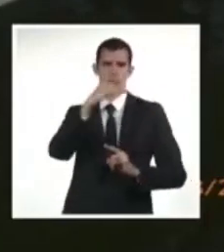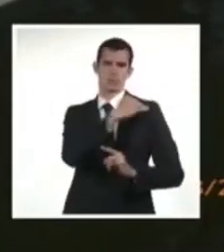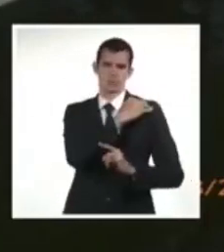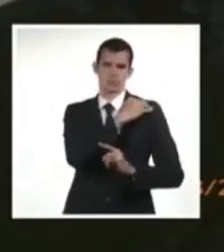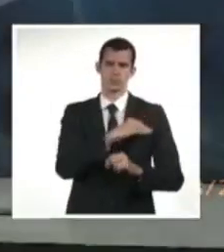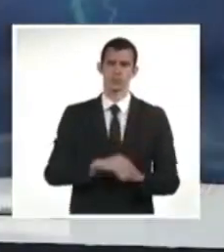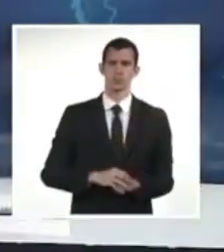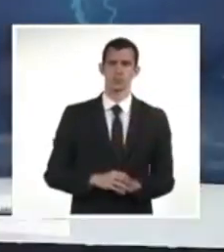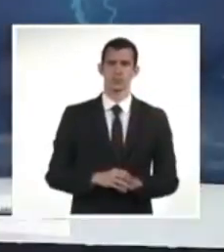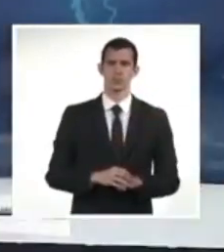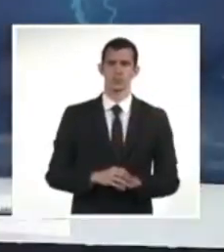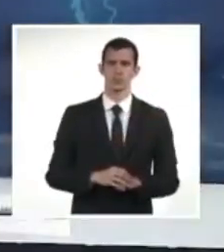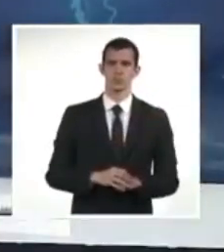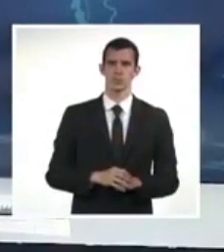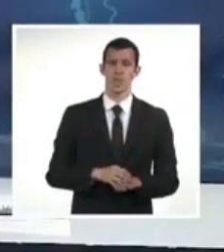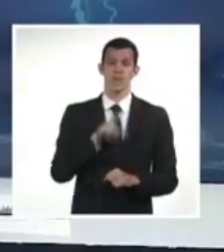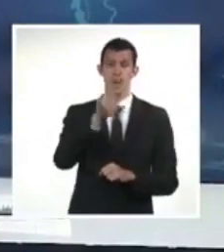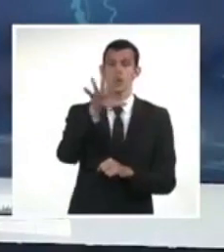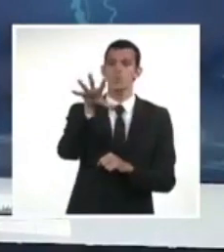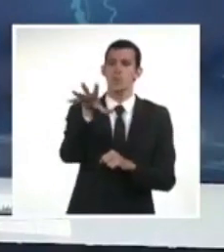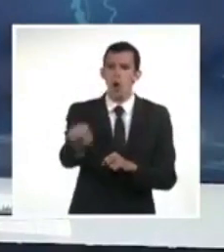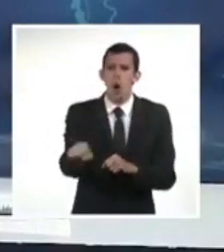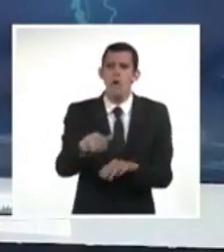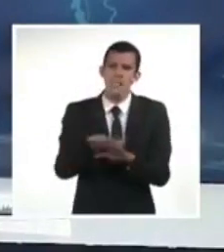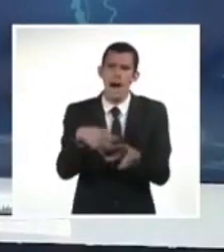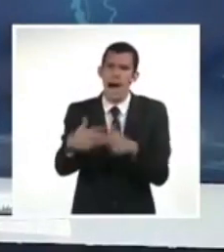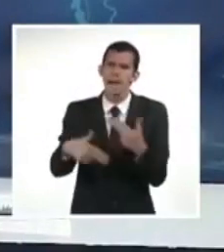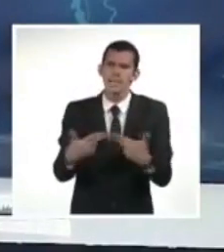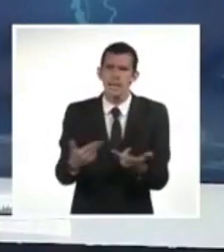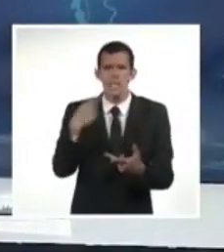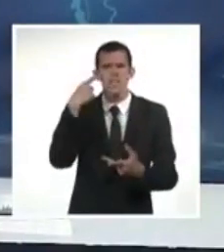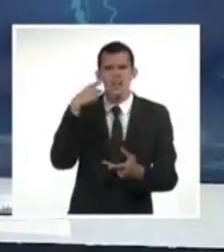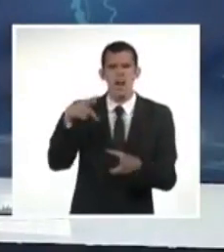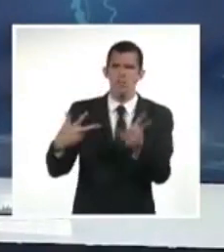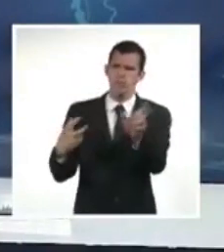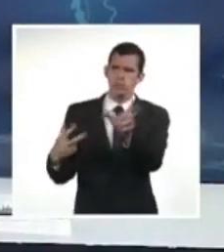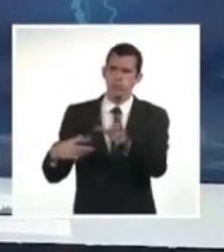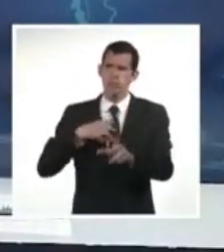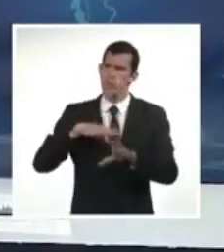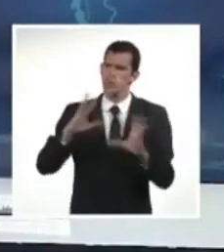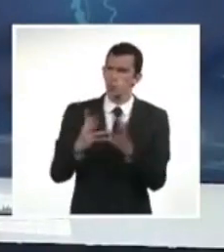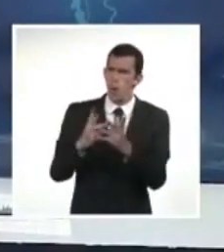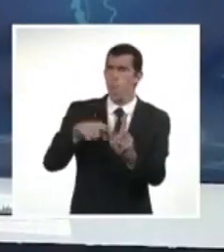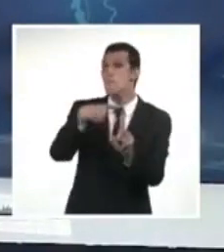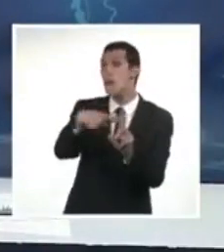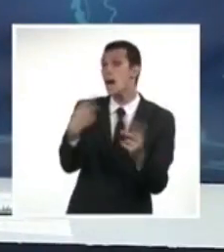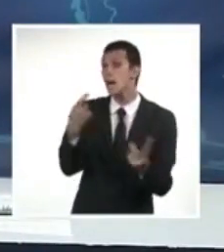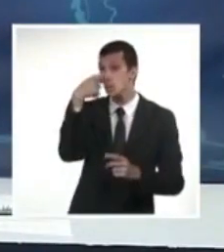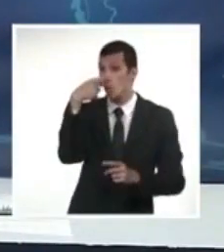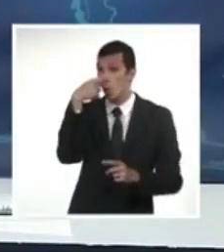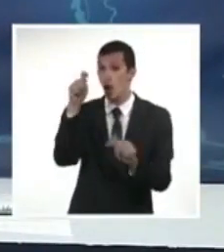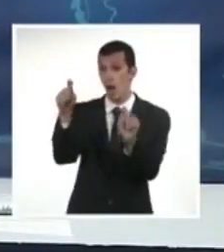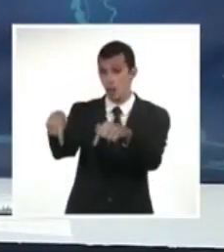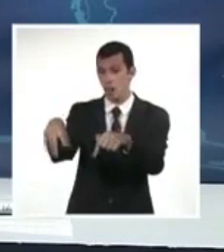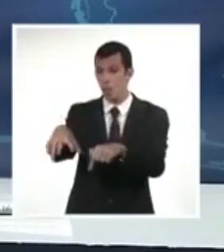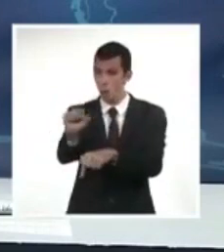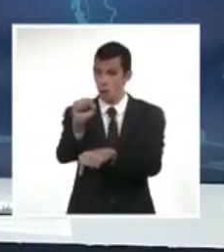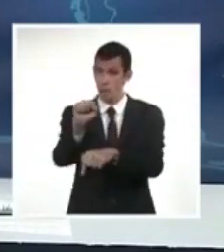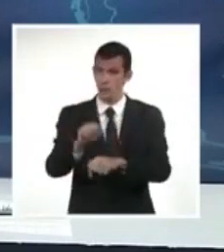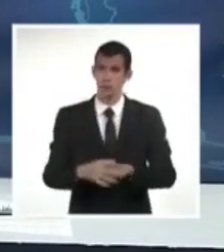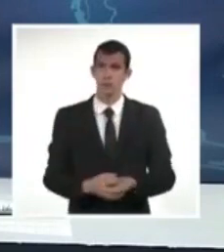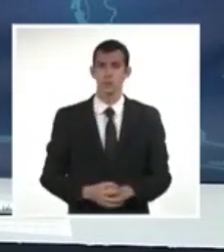más alentó al fbi ya todas las autoridades de la florida de como los comisores de estos delitos